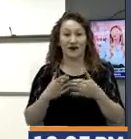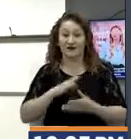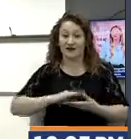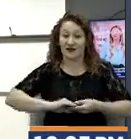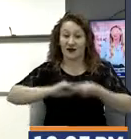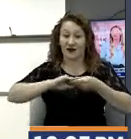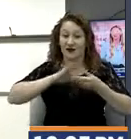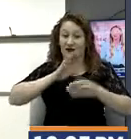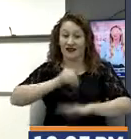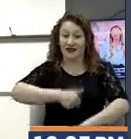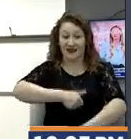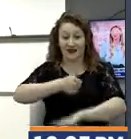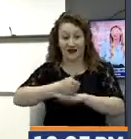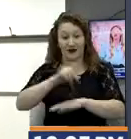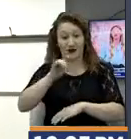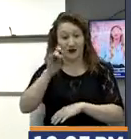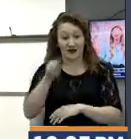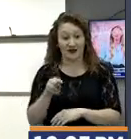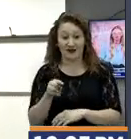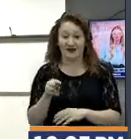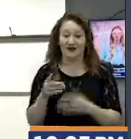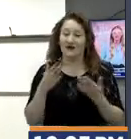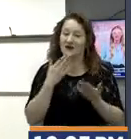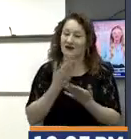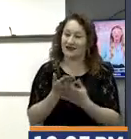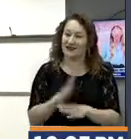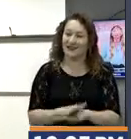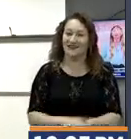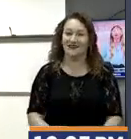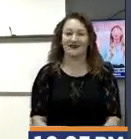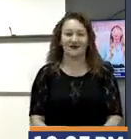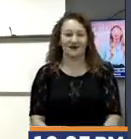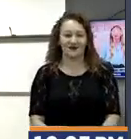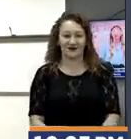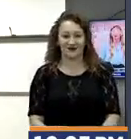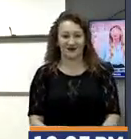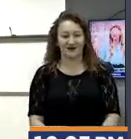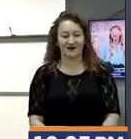director Luis Arturo Páez. Luis Arturo, buenas tardes.